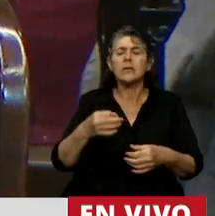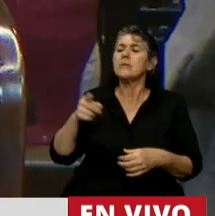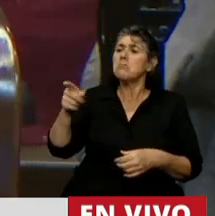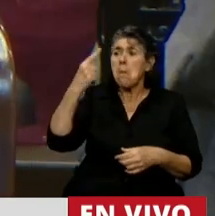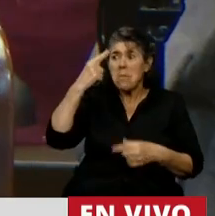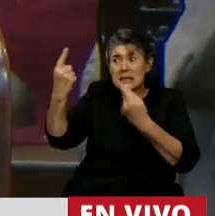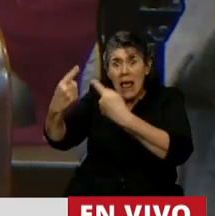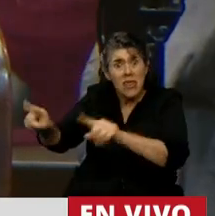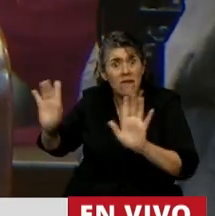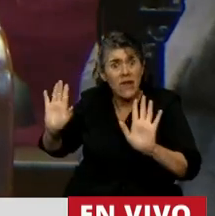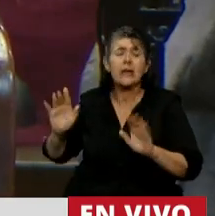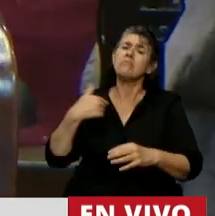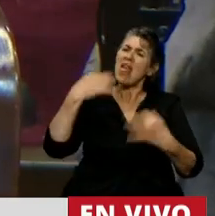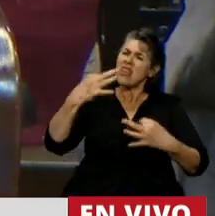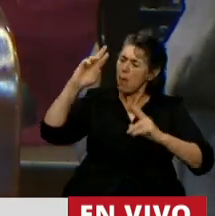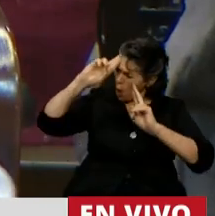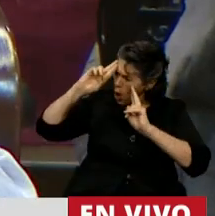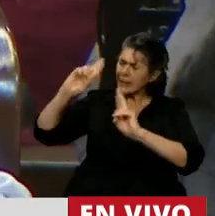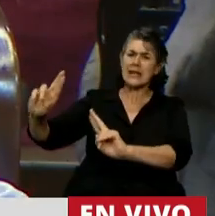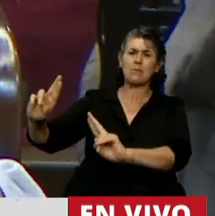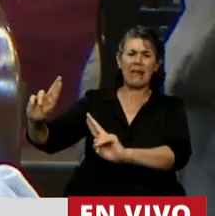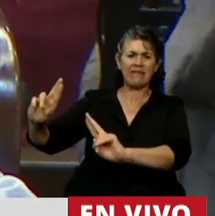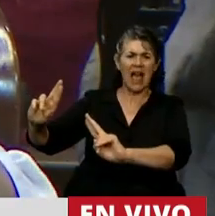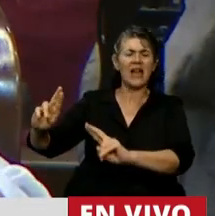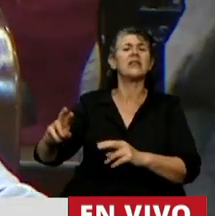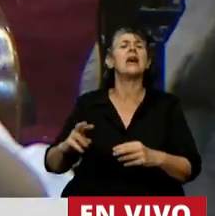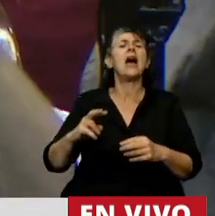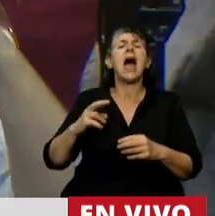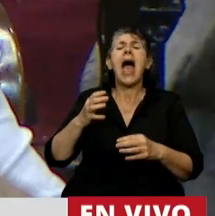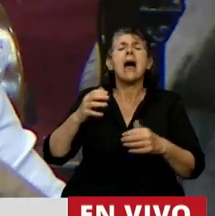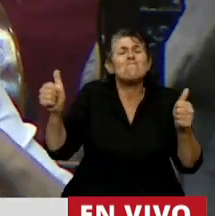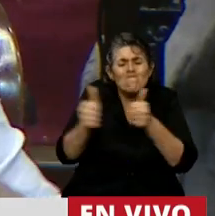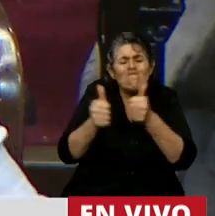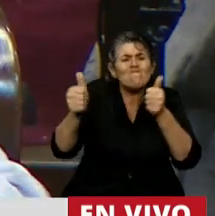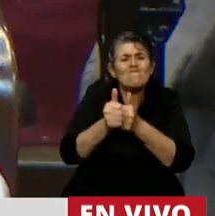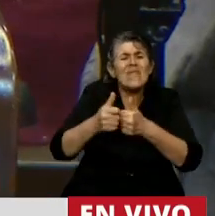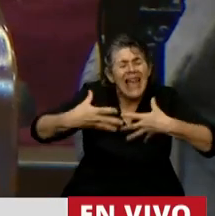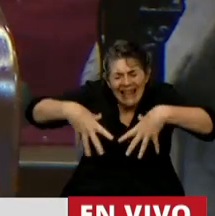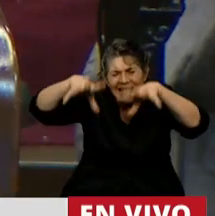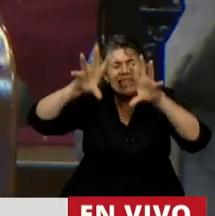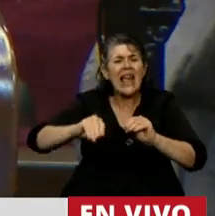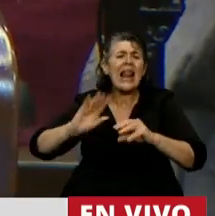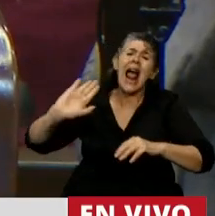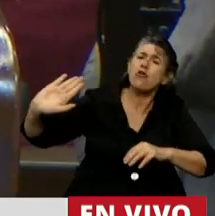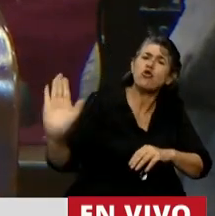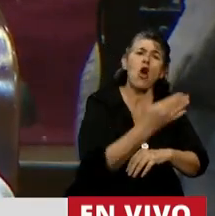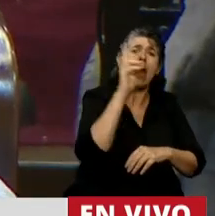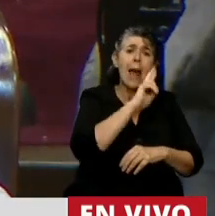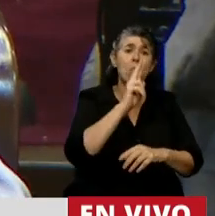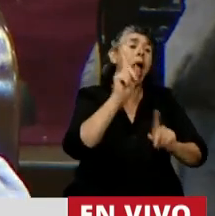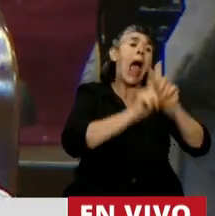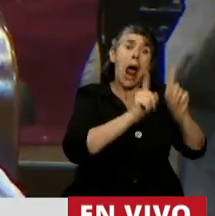piensa distinto de nosotros, de un acompañamiento integral a todas las mujeres, las que deciden ser madres y las que no. Quiero